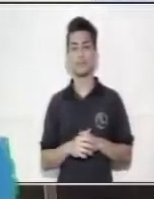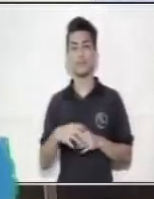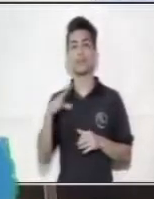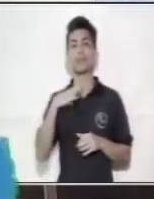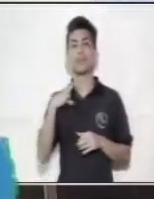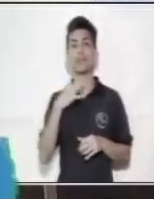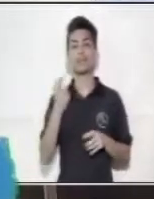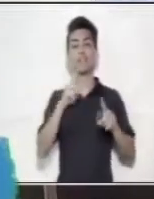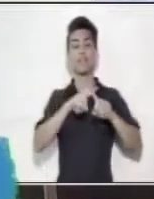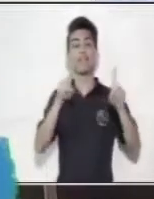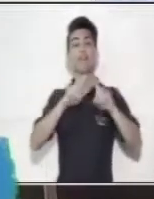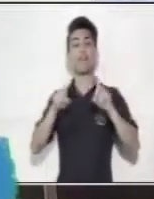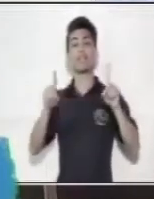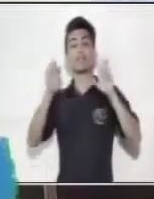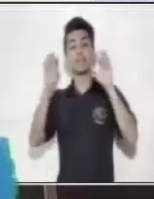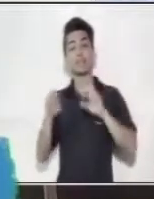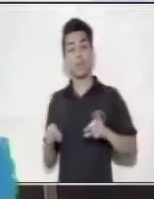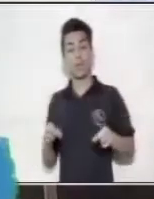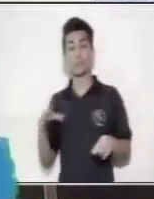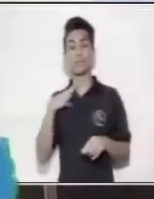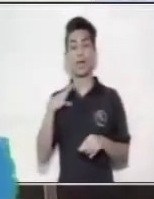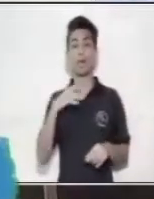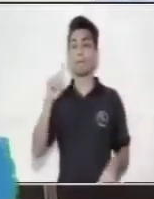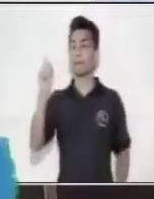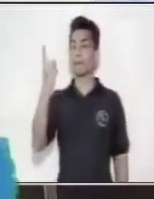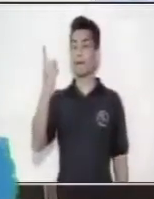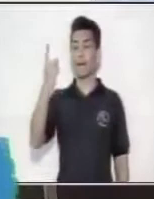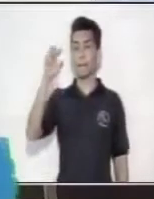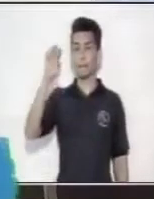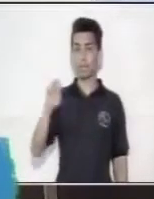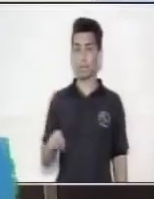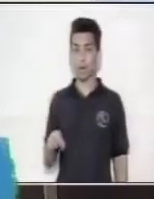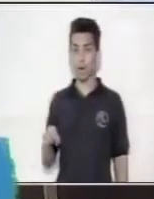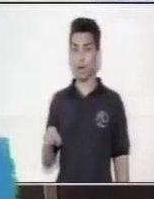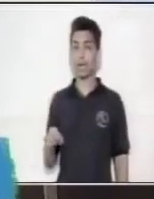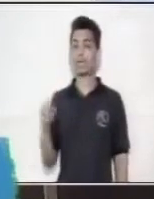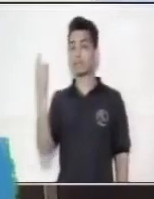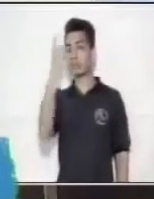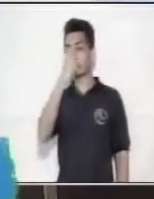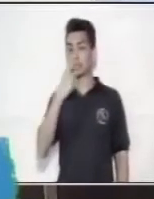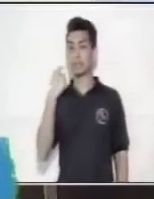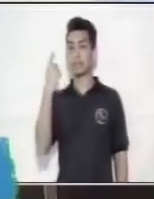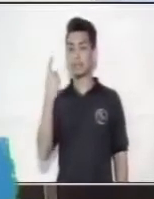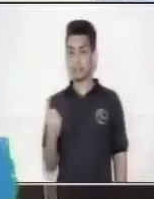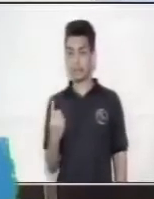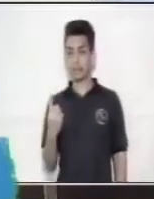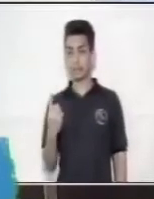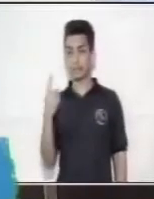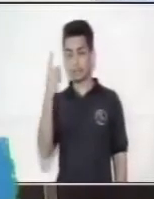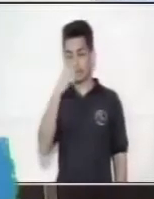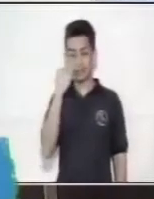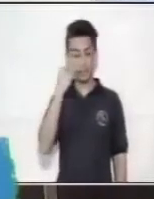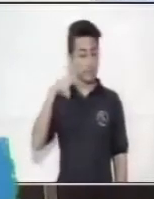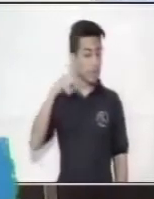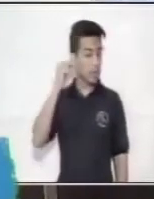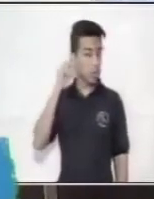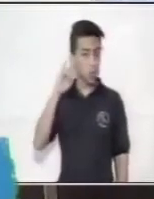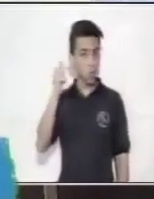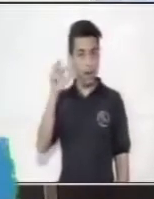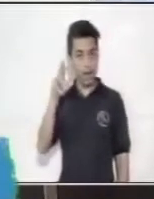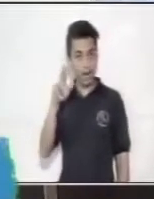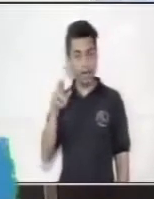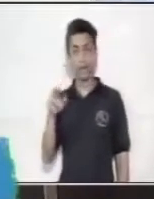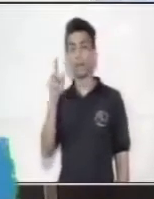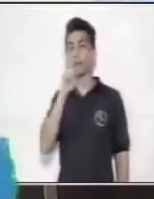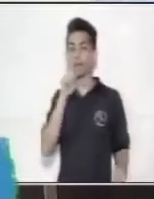diferentes personas. Tenemos primera persona, tanto singular como plural, que es yo,